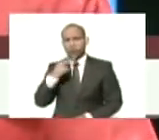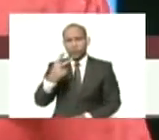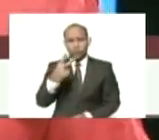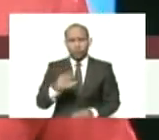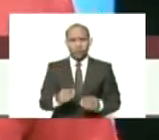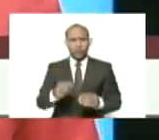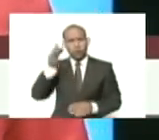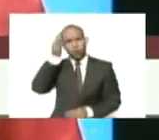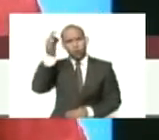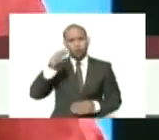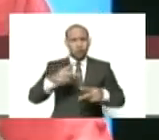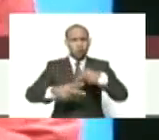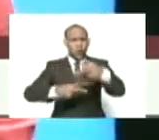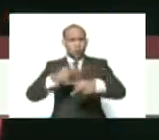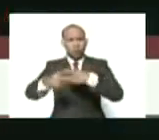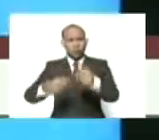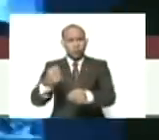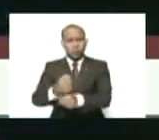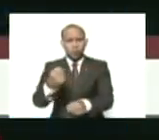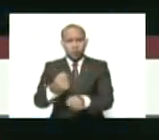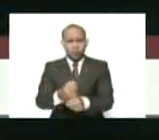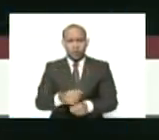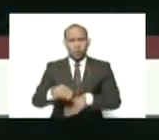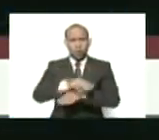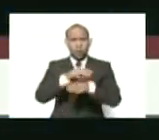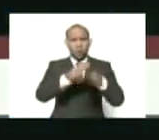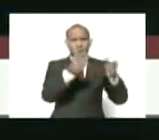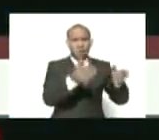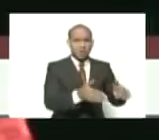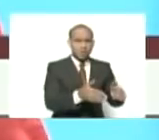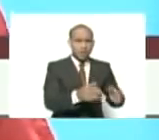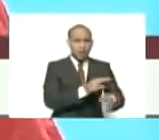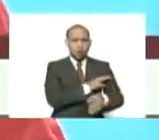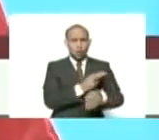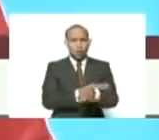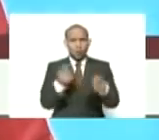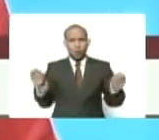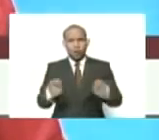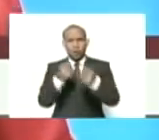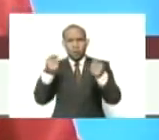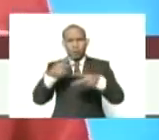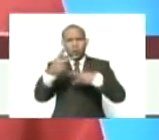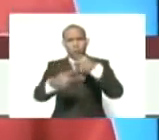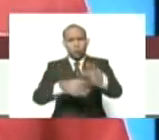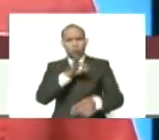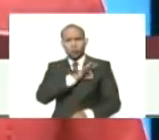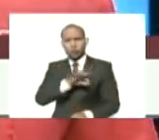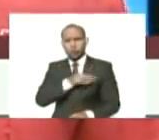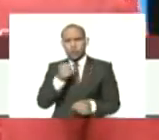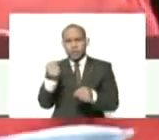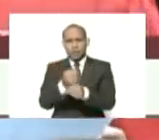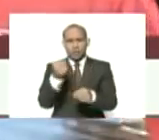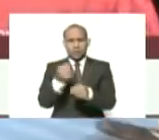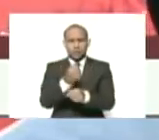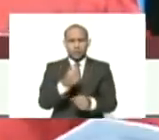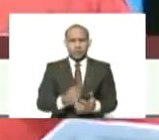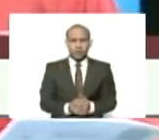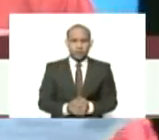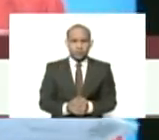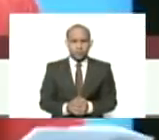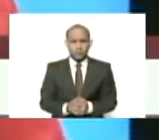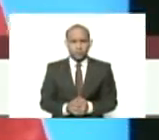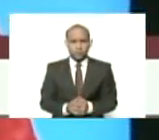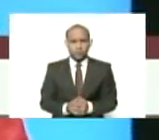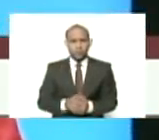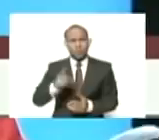consejos productivos de trabajadores, el Ministerio del Poder Popular para el Proceso Social del Trabajo, todo.